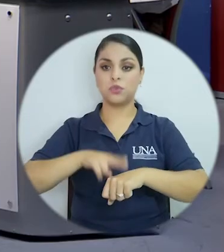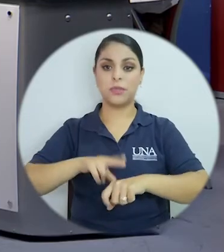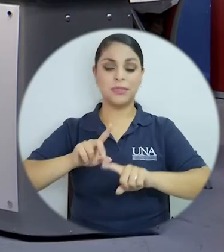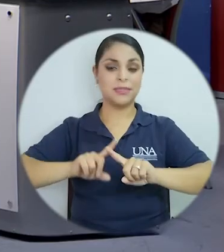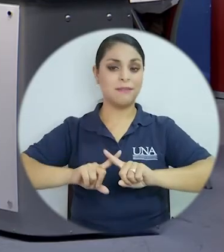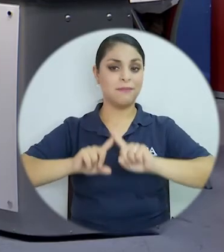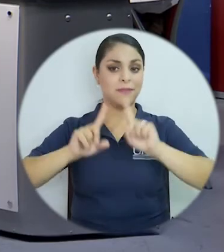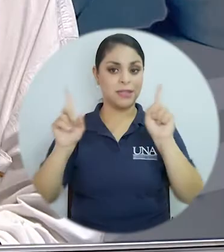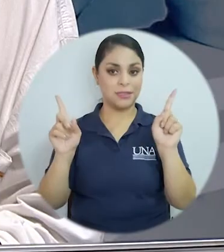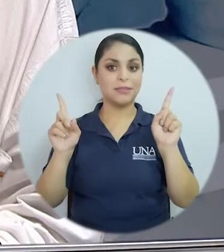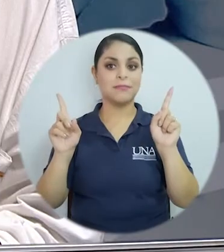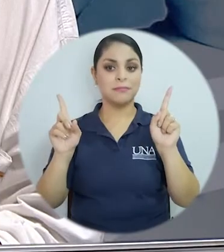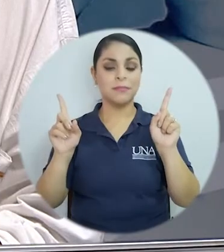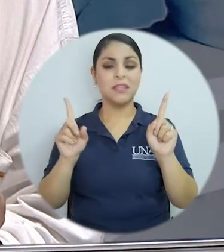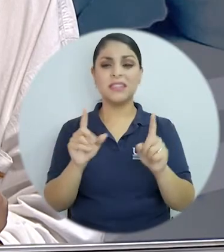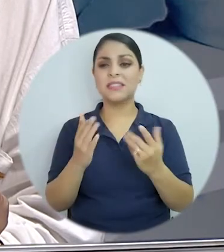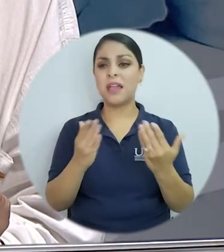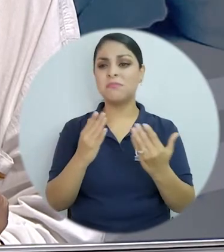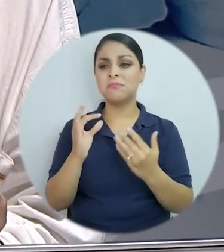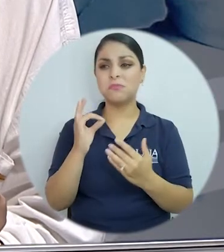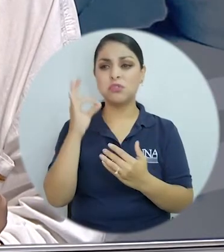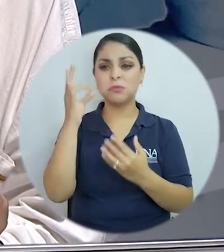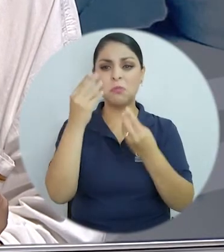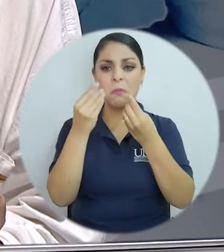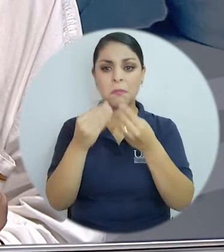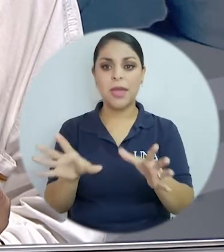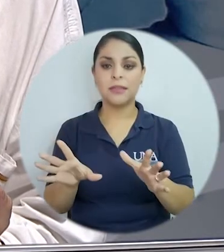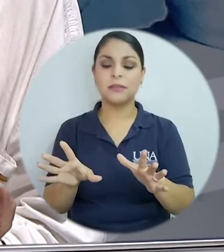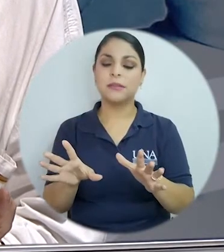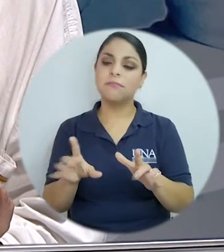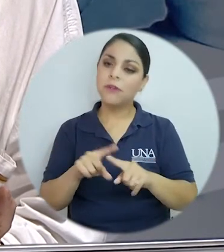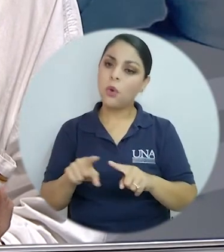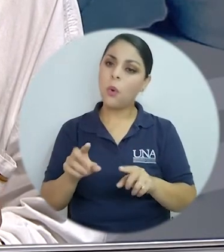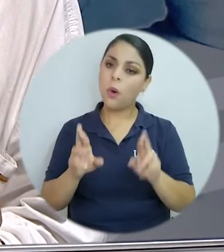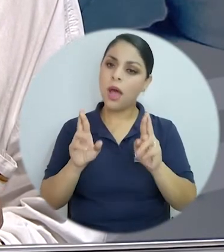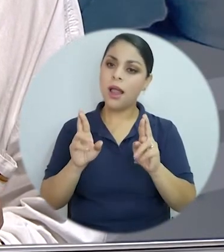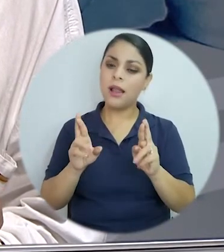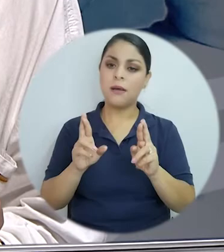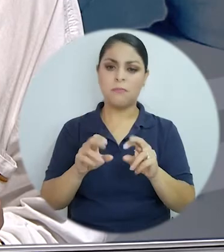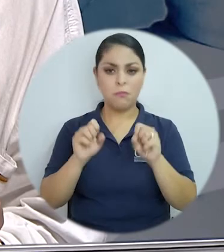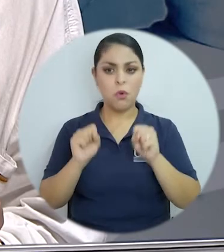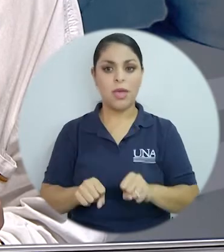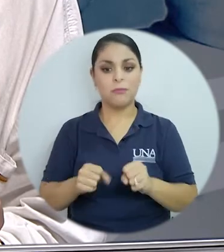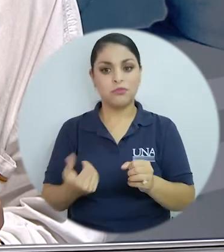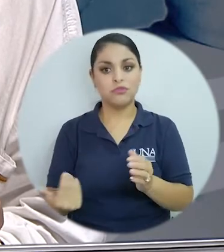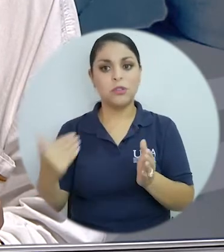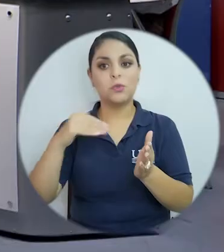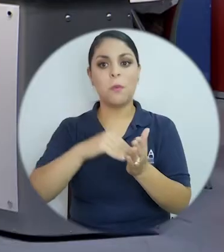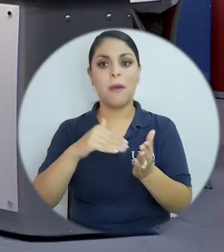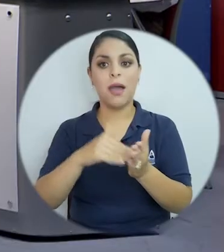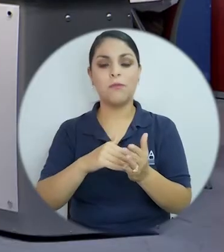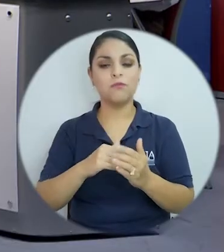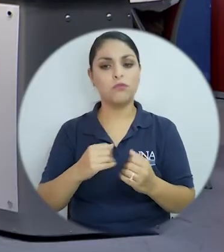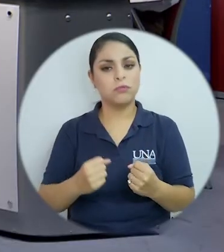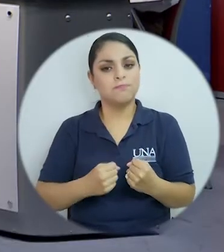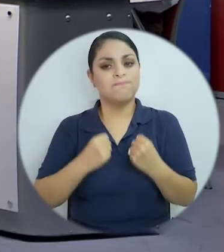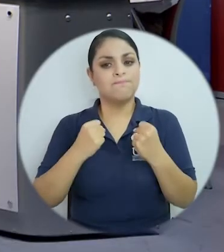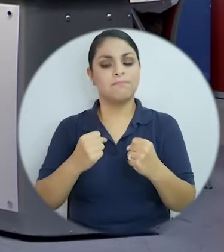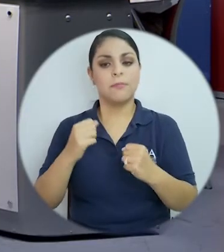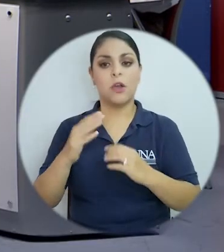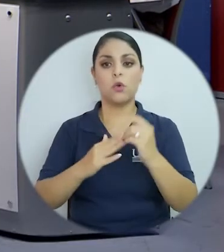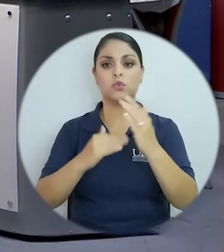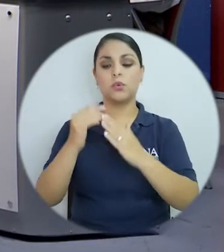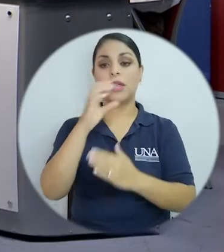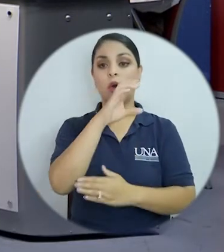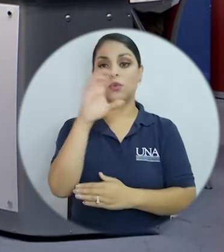que podríamos estar en riesgo de perder, pero que si realmente nos lo proponemos, podemos retomarlas, fortalecerlas para construir